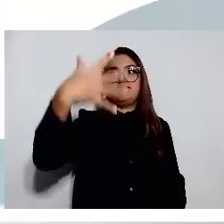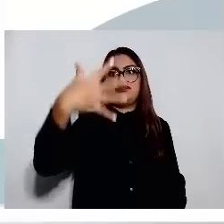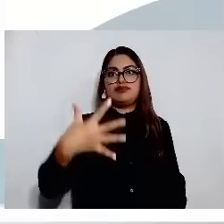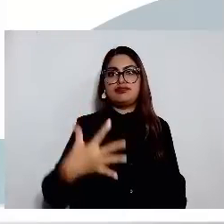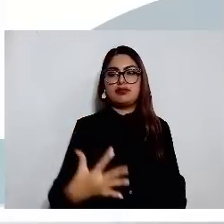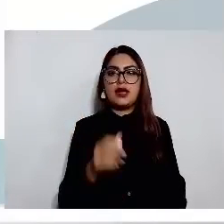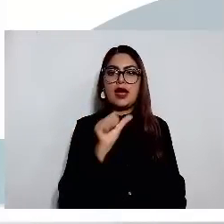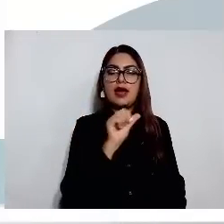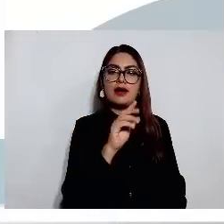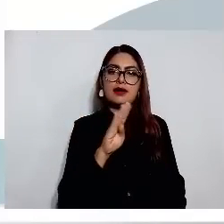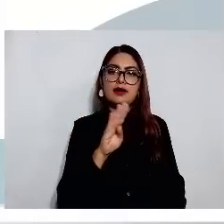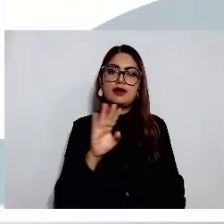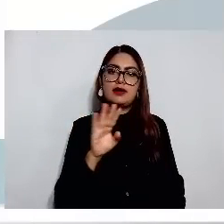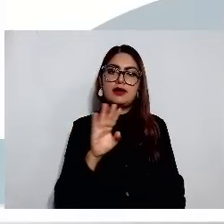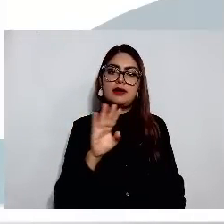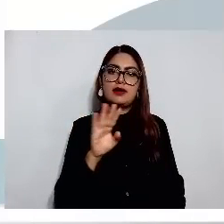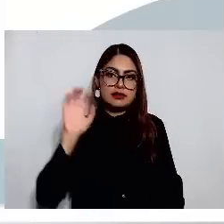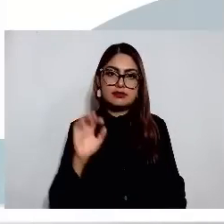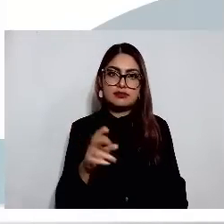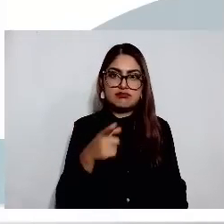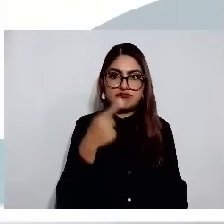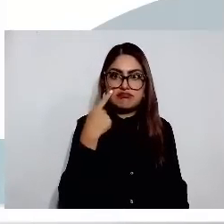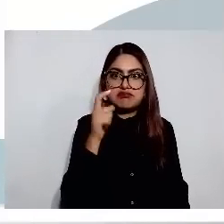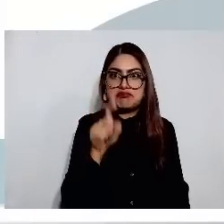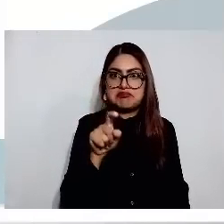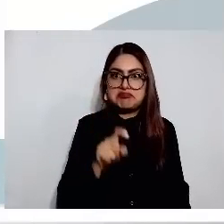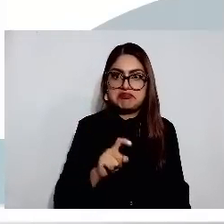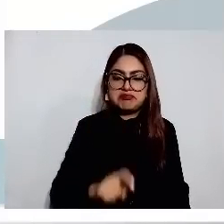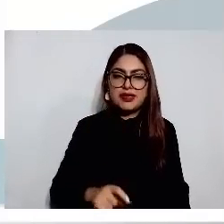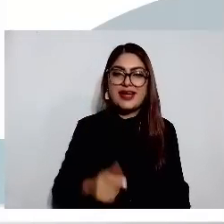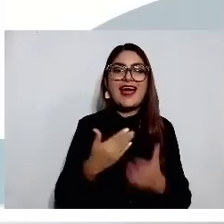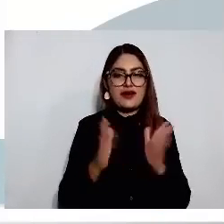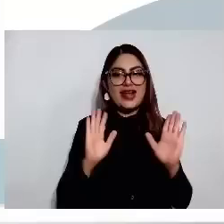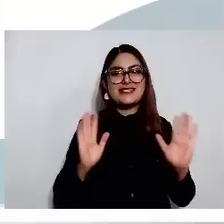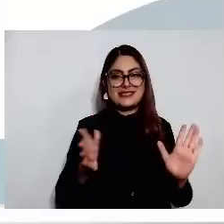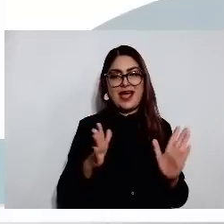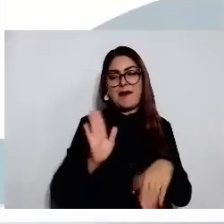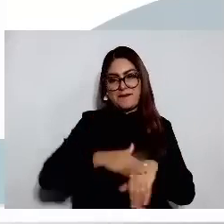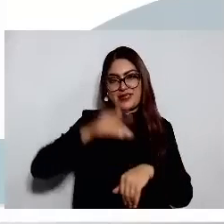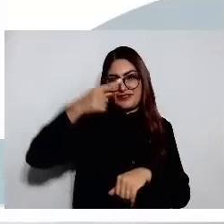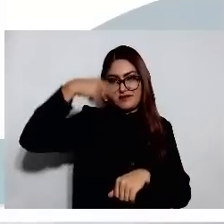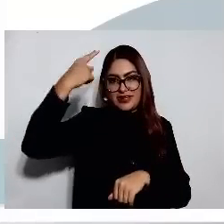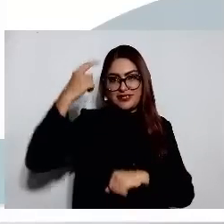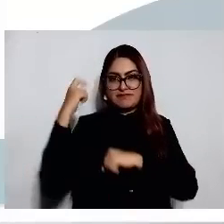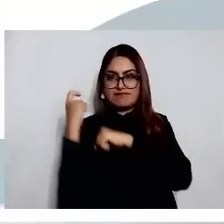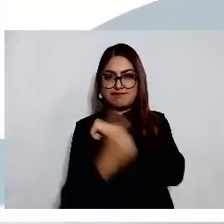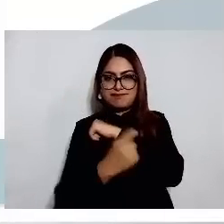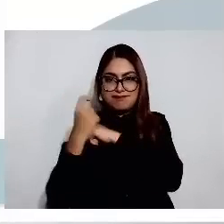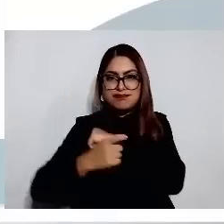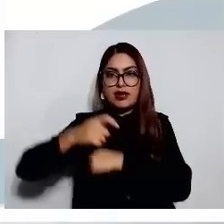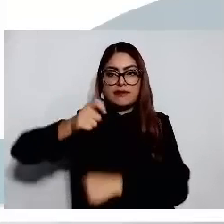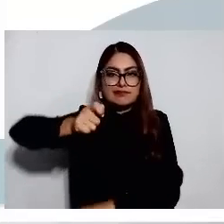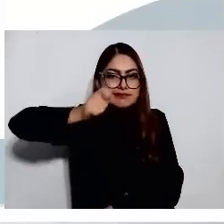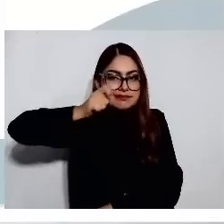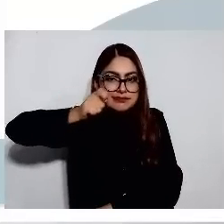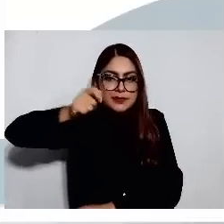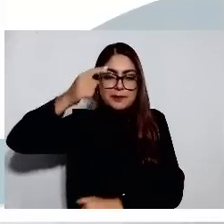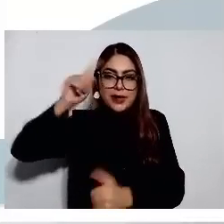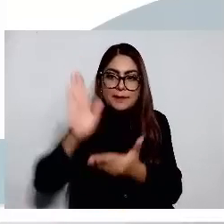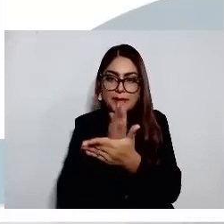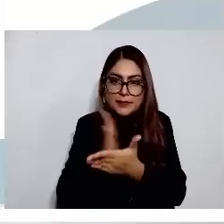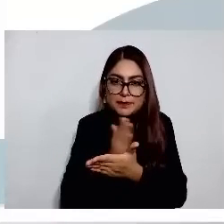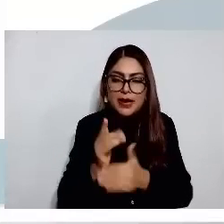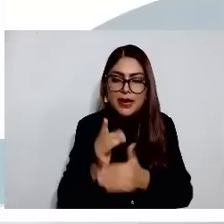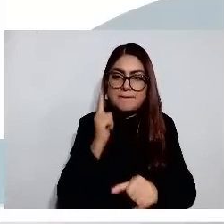ABCD/2000, y era lo que te salía. Ahora ya hay buscadores para que podamos buscar ciertas materias que nos interesan. Y 21